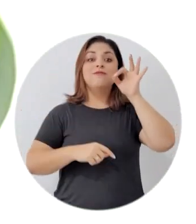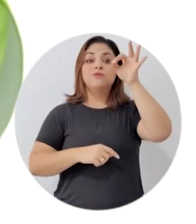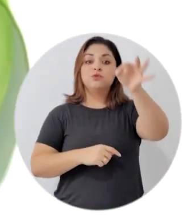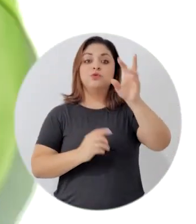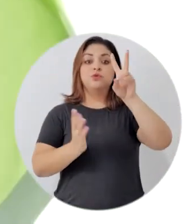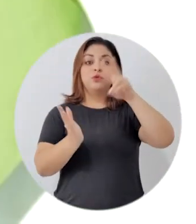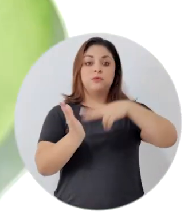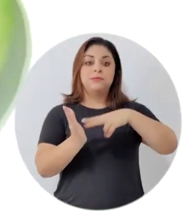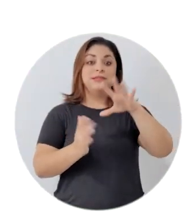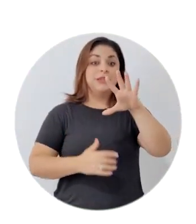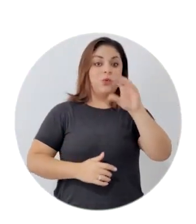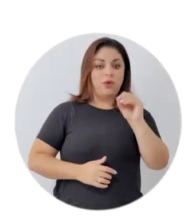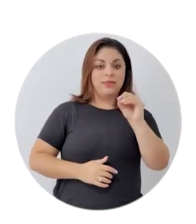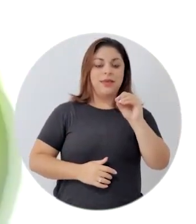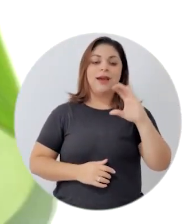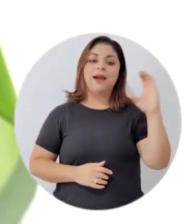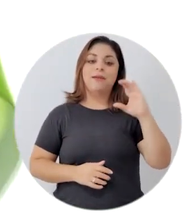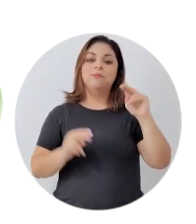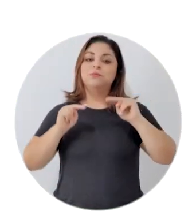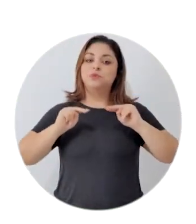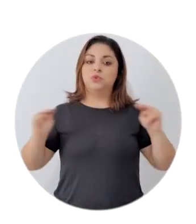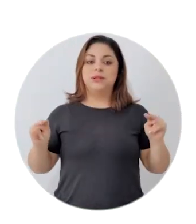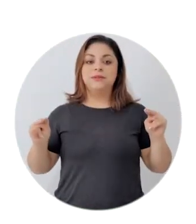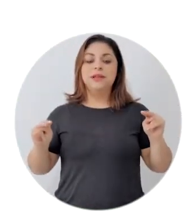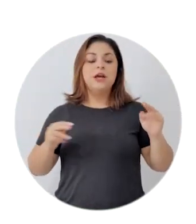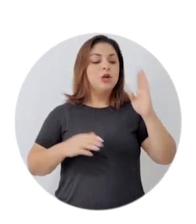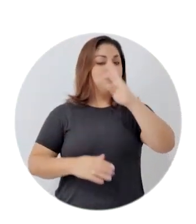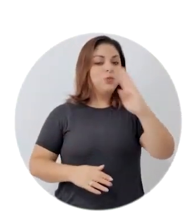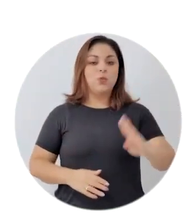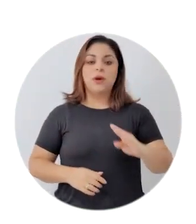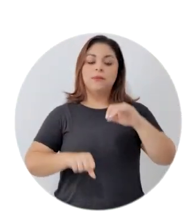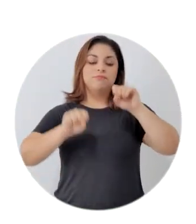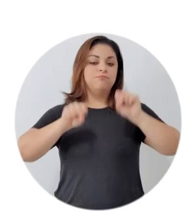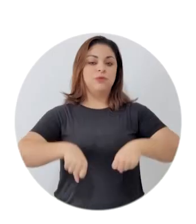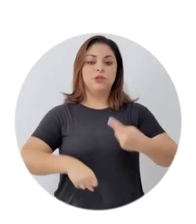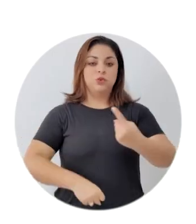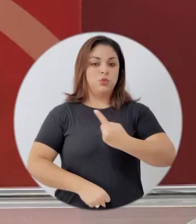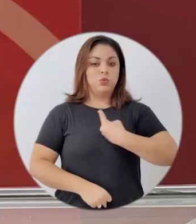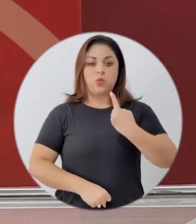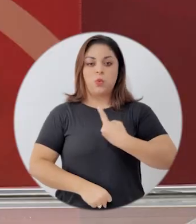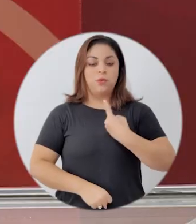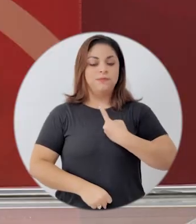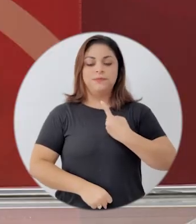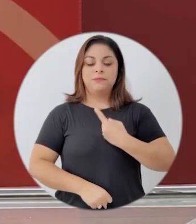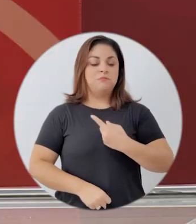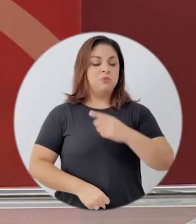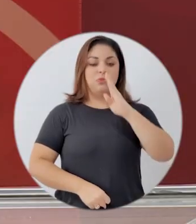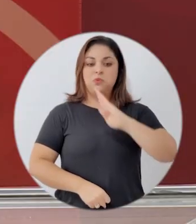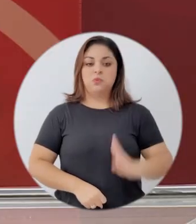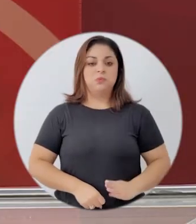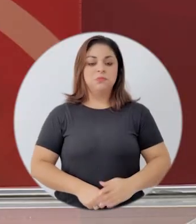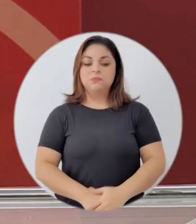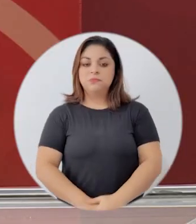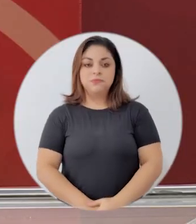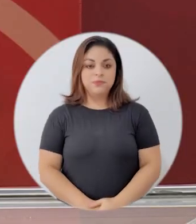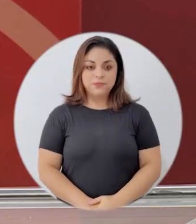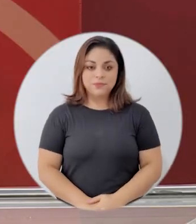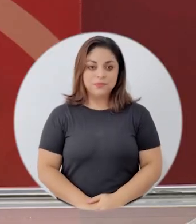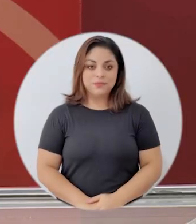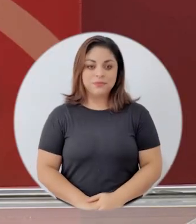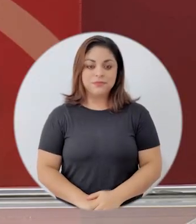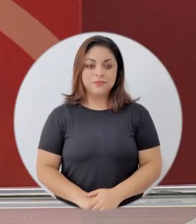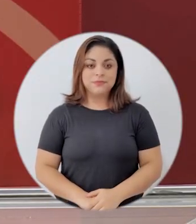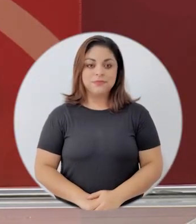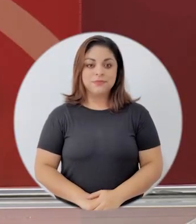nuestro 2050 como carbono neutralidad. Nunca vamos a poder hacerlo de forma individual, de forma solitaria, ¿verdad?, en la